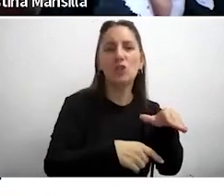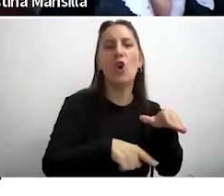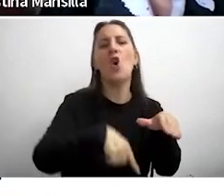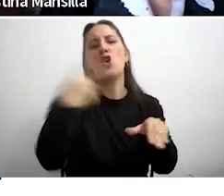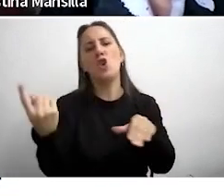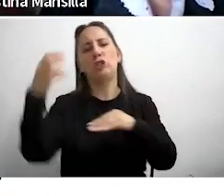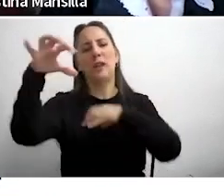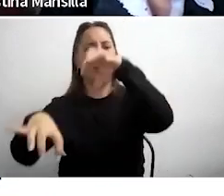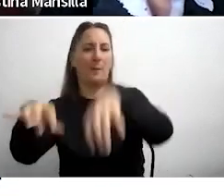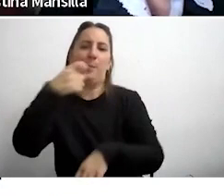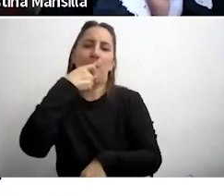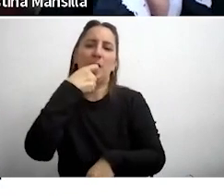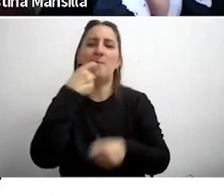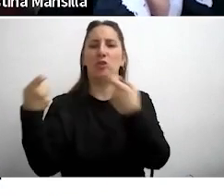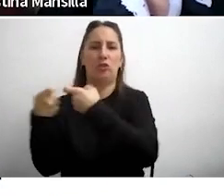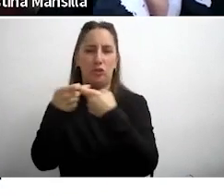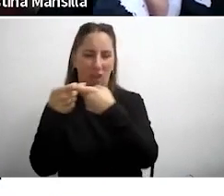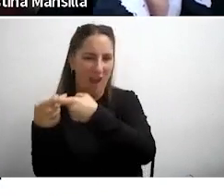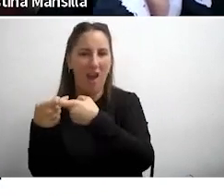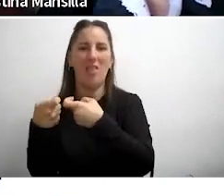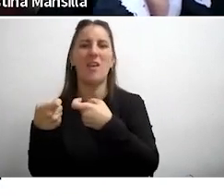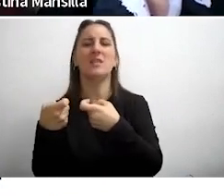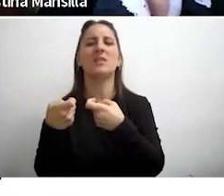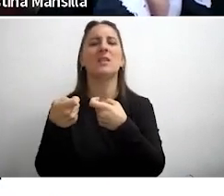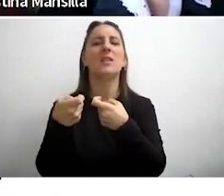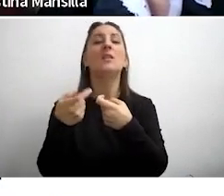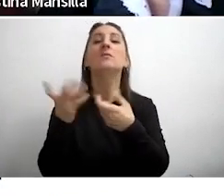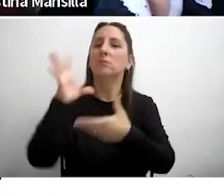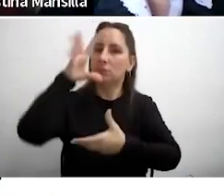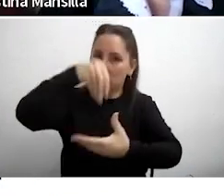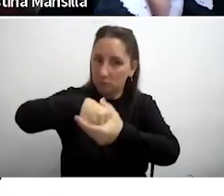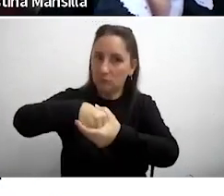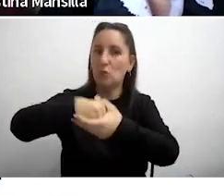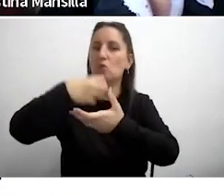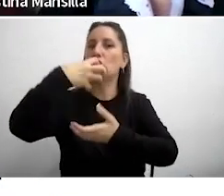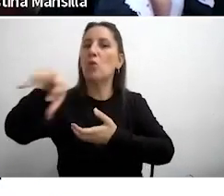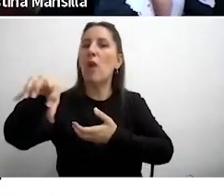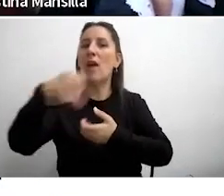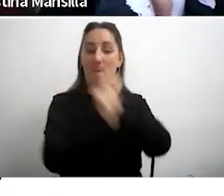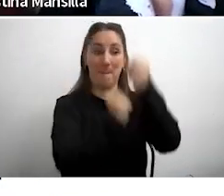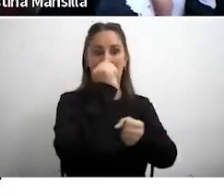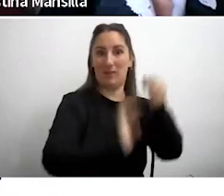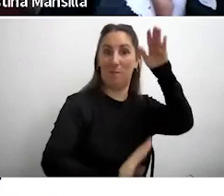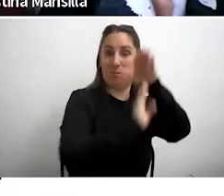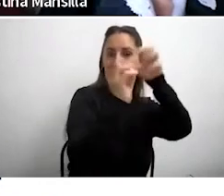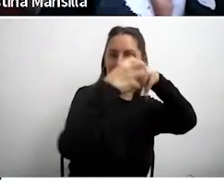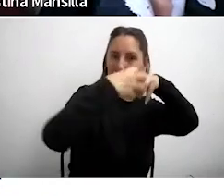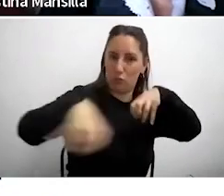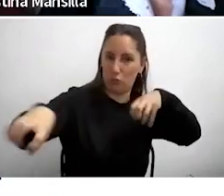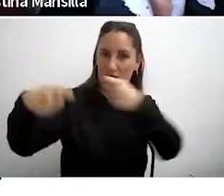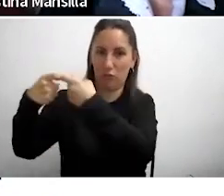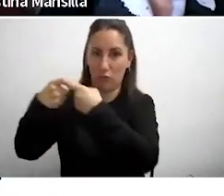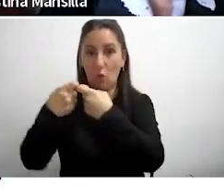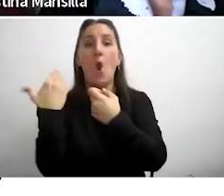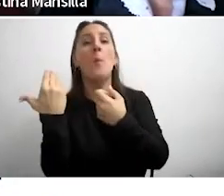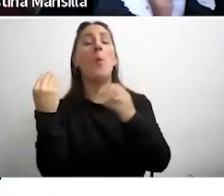entidades, por ejemplo, sociedades que pertenecen a una sucursal de una empresa matriz, que puede estar constituida en el país